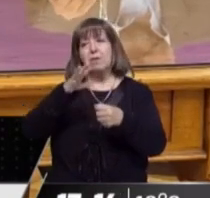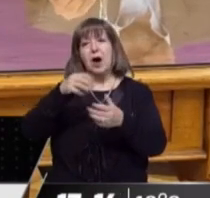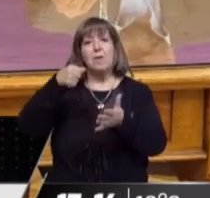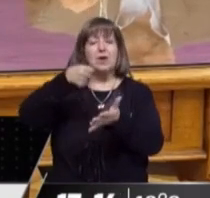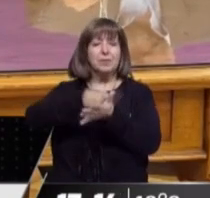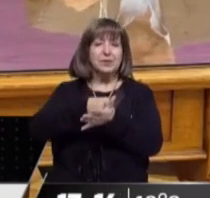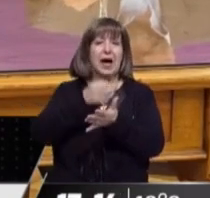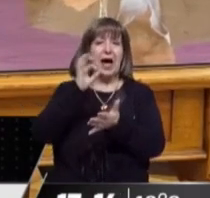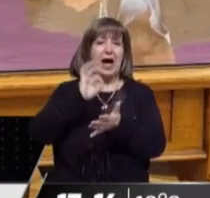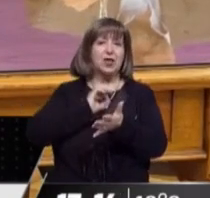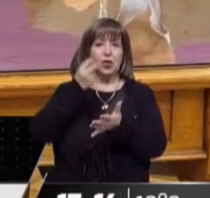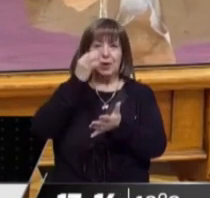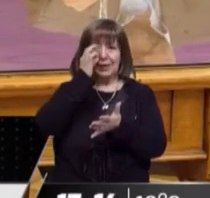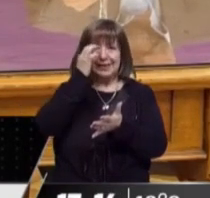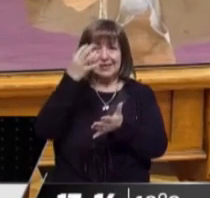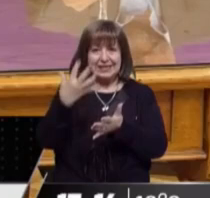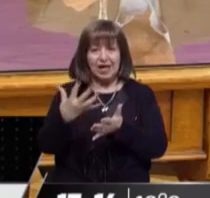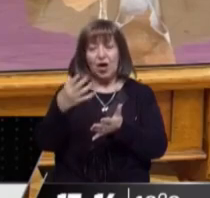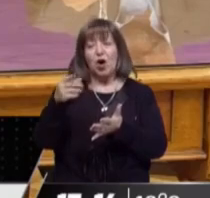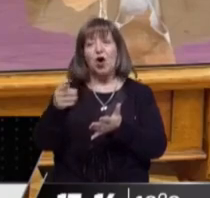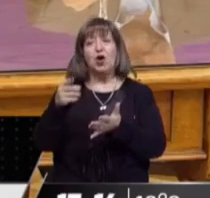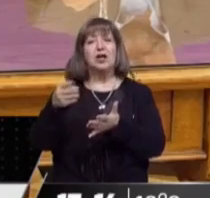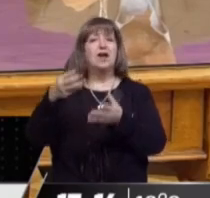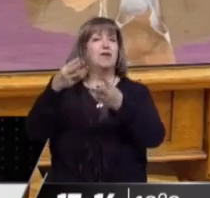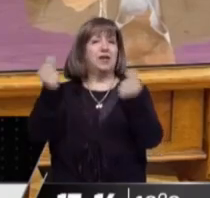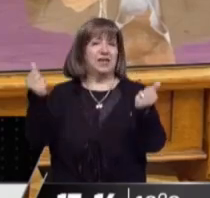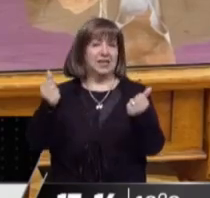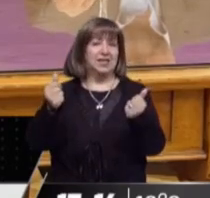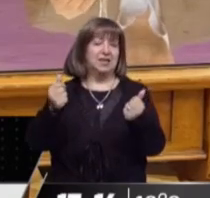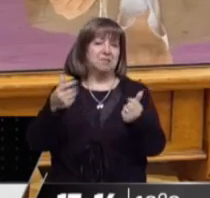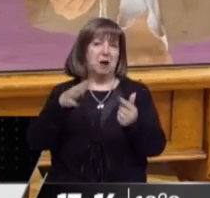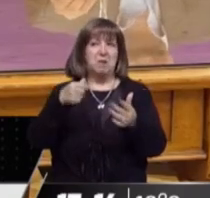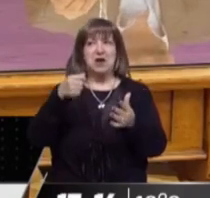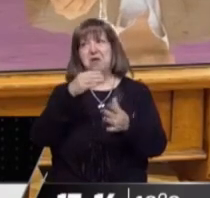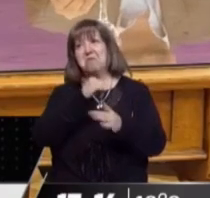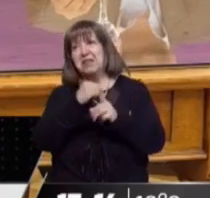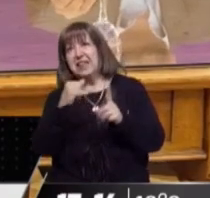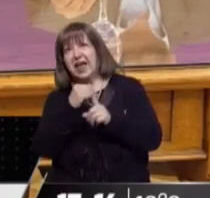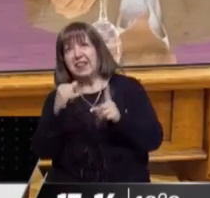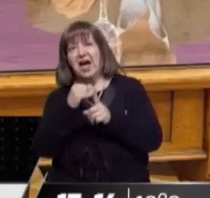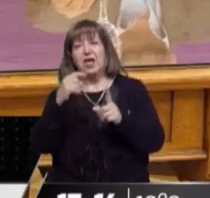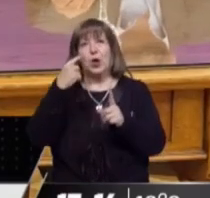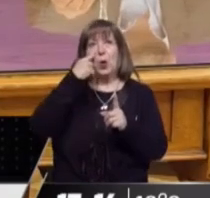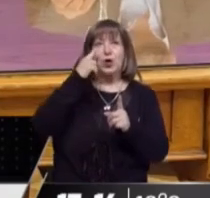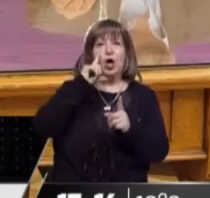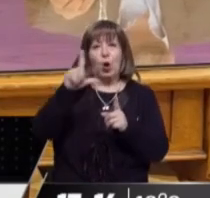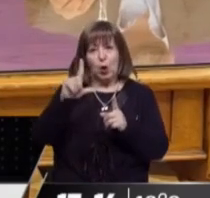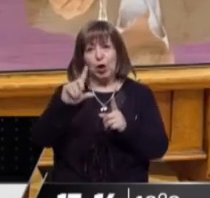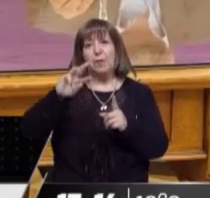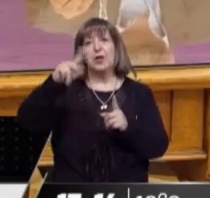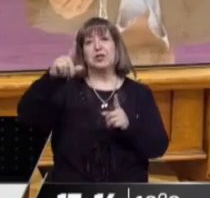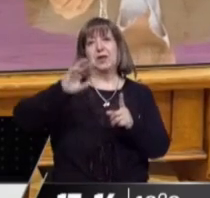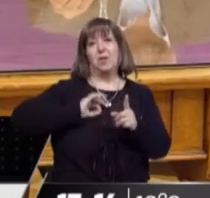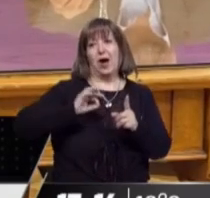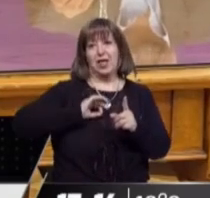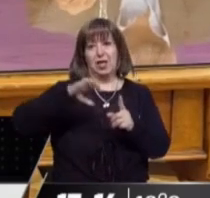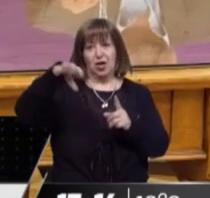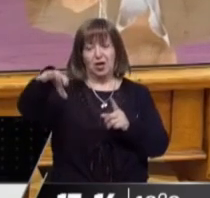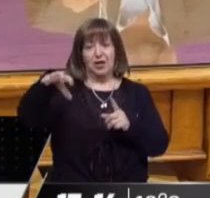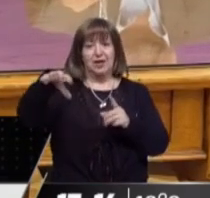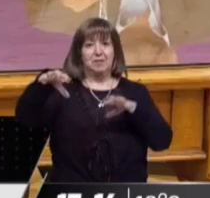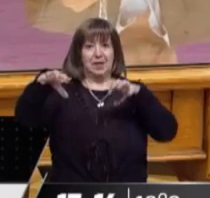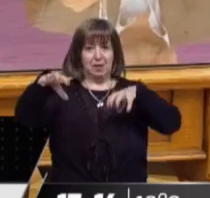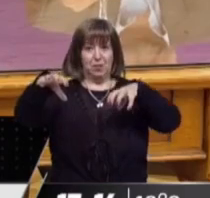en Anchoris. No son anuncios, papeles solamente, sino cosas concretas,